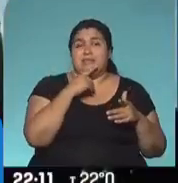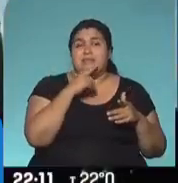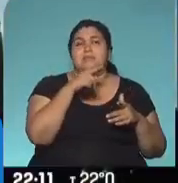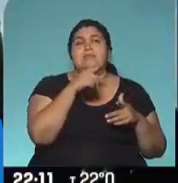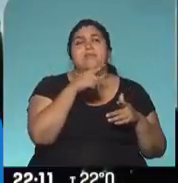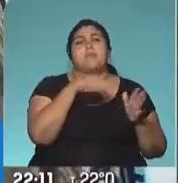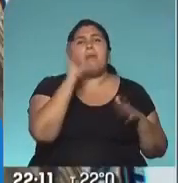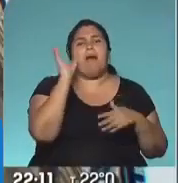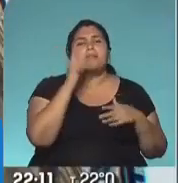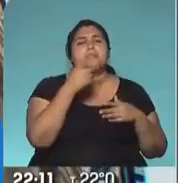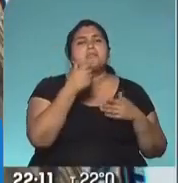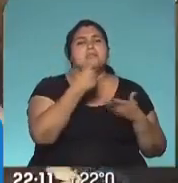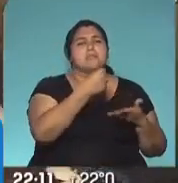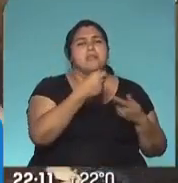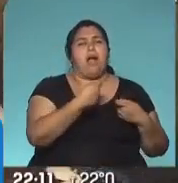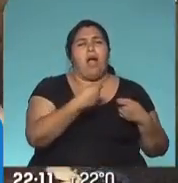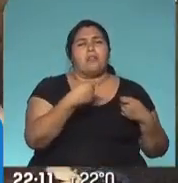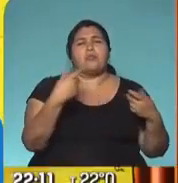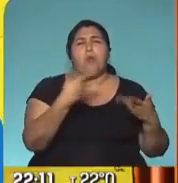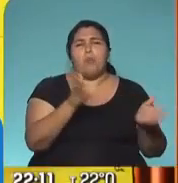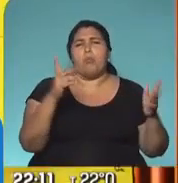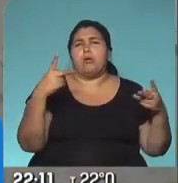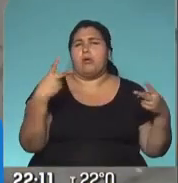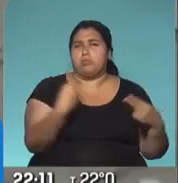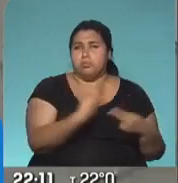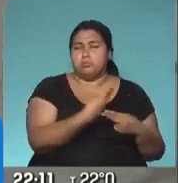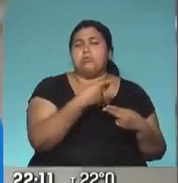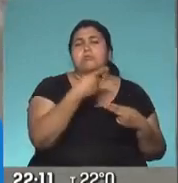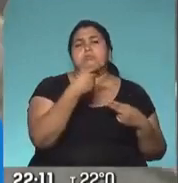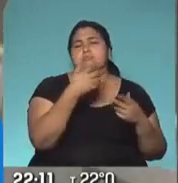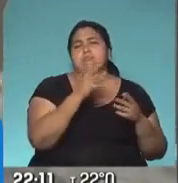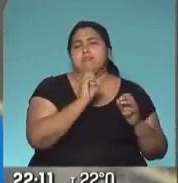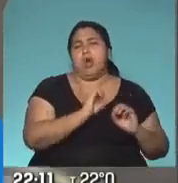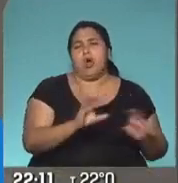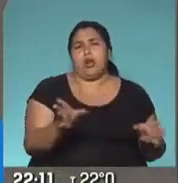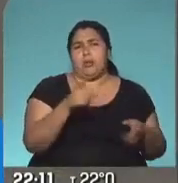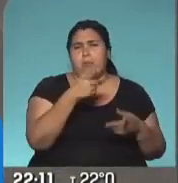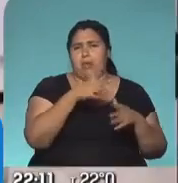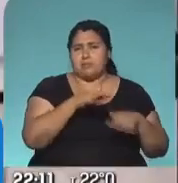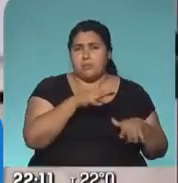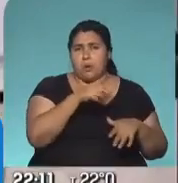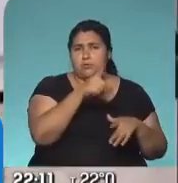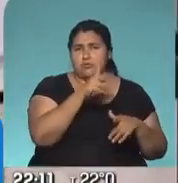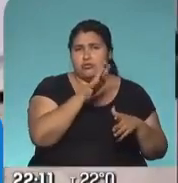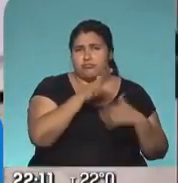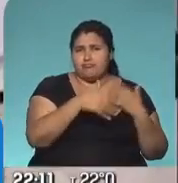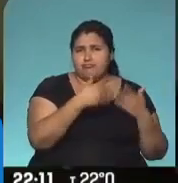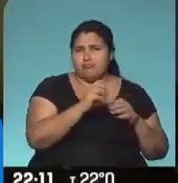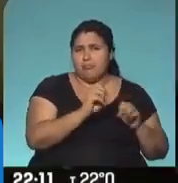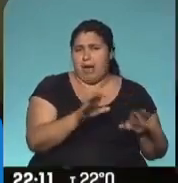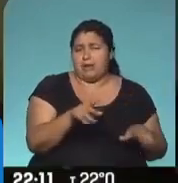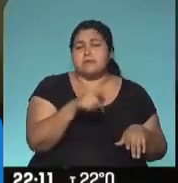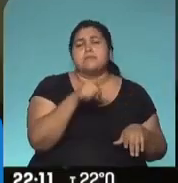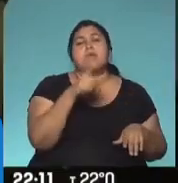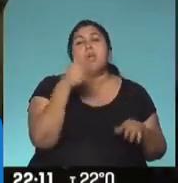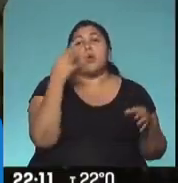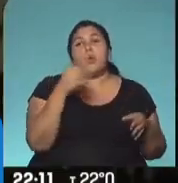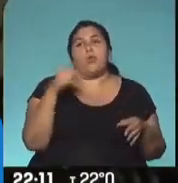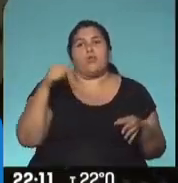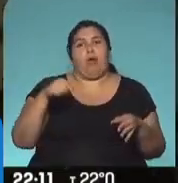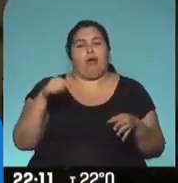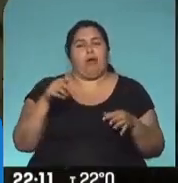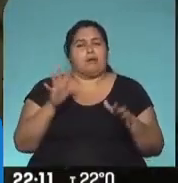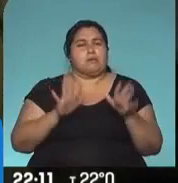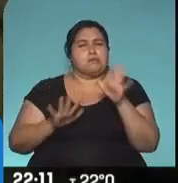recortes de gastos públicos, obviamente, fue un desastre para ella y bueno, en este caso hubo todo un dibujo